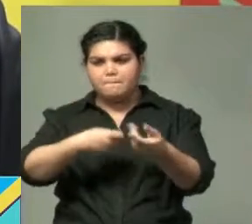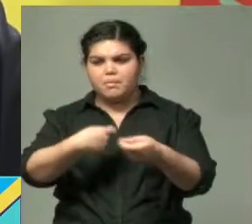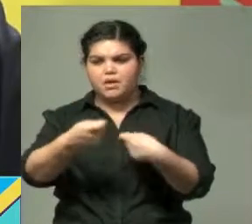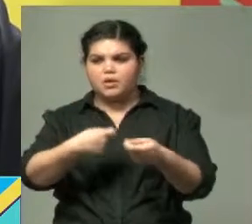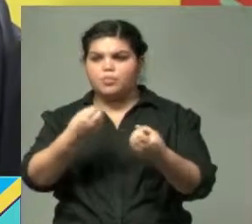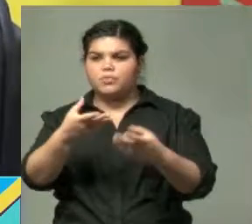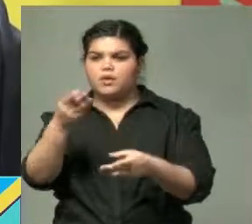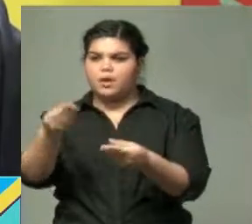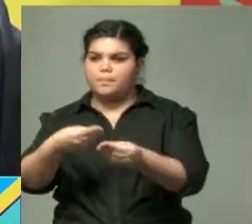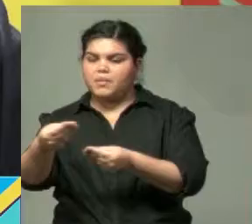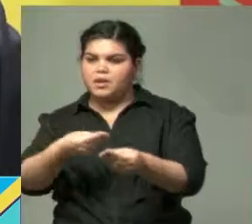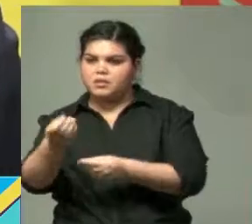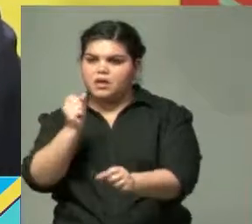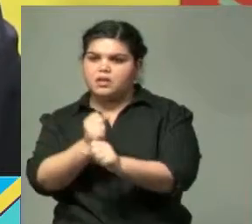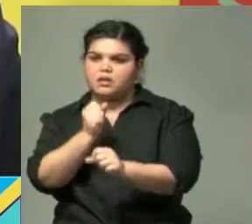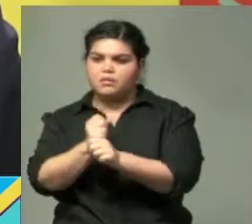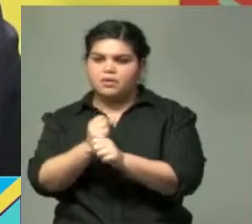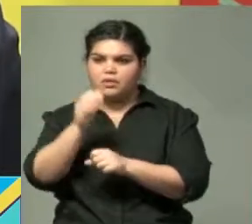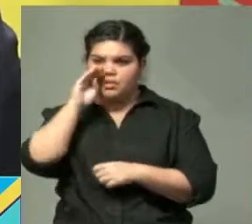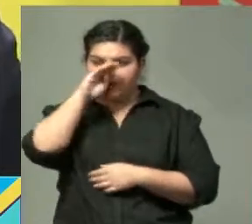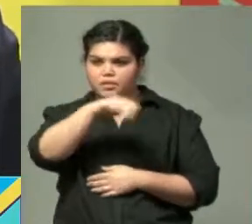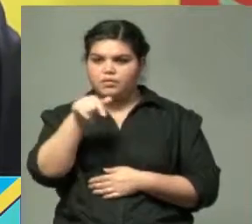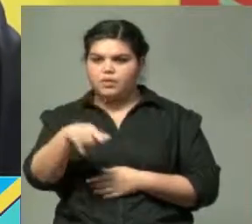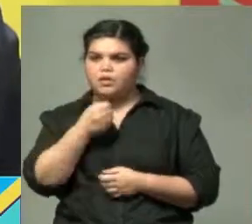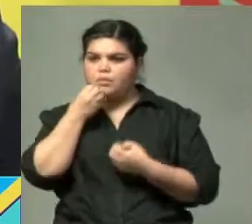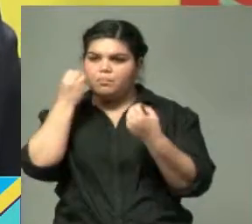o tiene trabajadores en negro tiene mejor